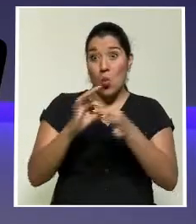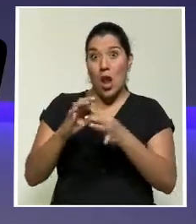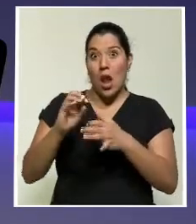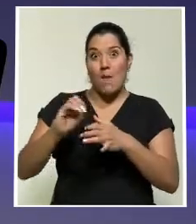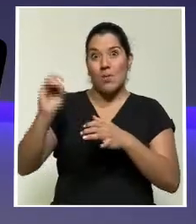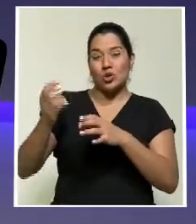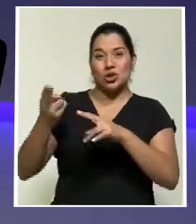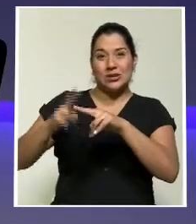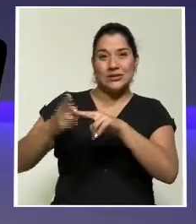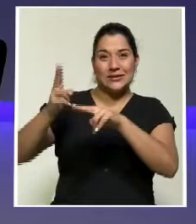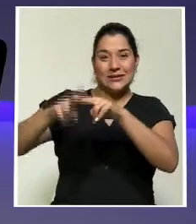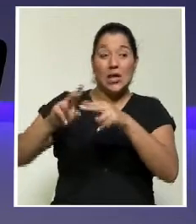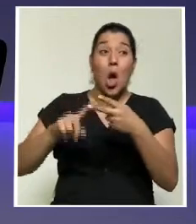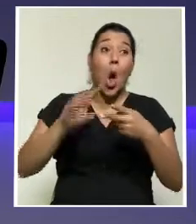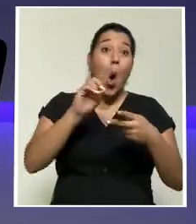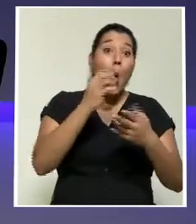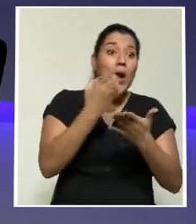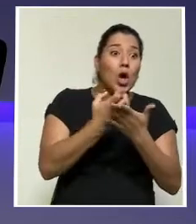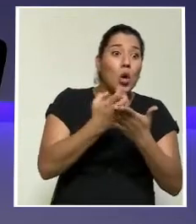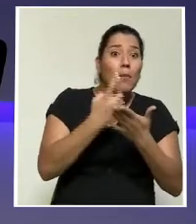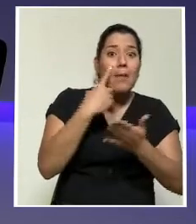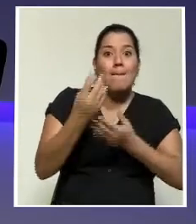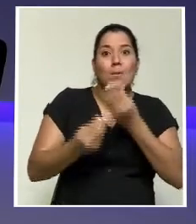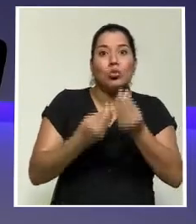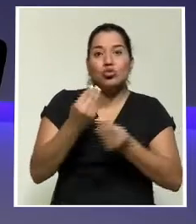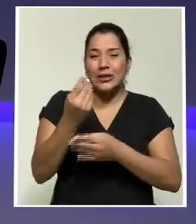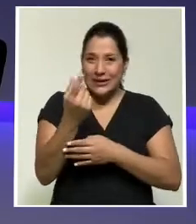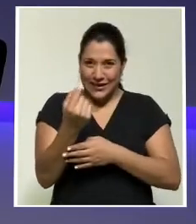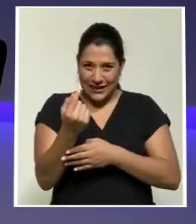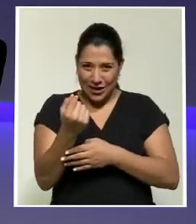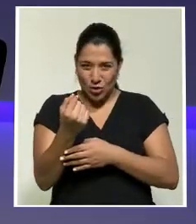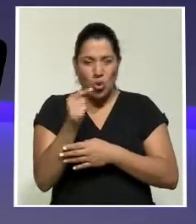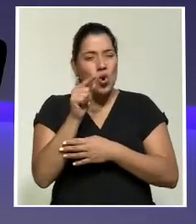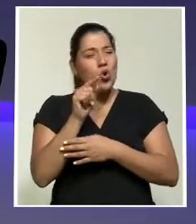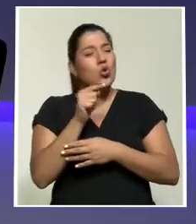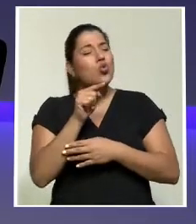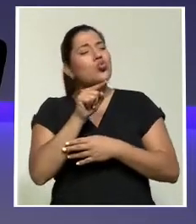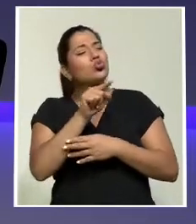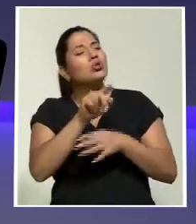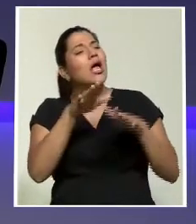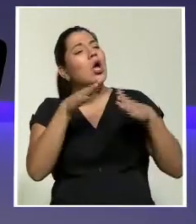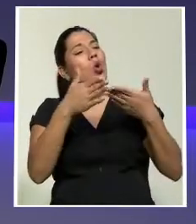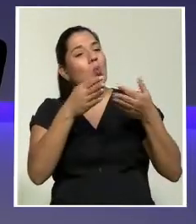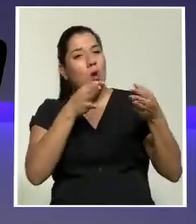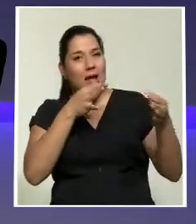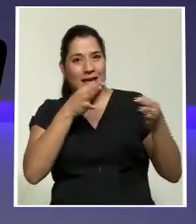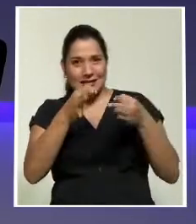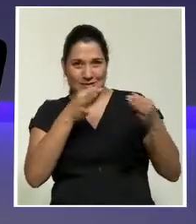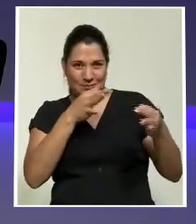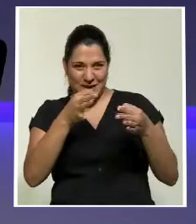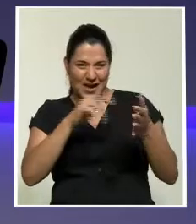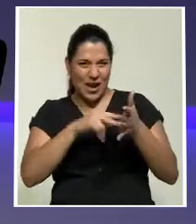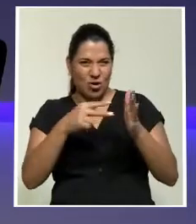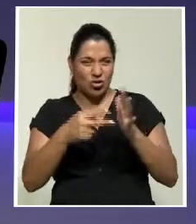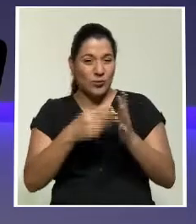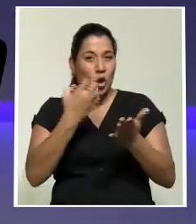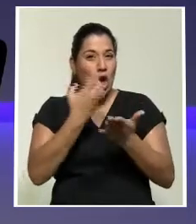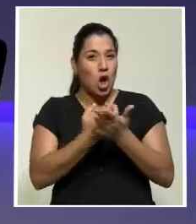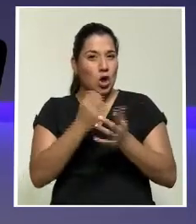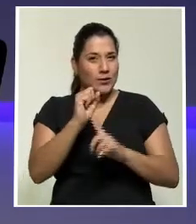la economía sirve para hacer plata solamente. ¿Cómo definirías para una persona cualquiera qué es la economía